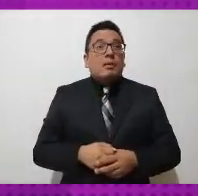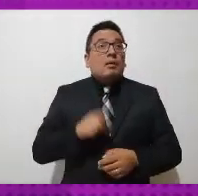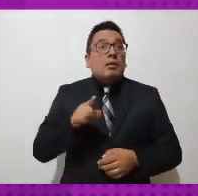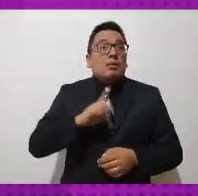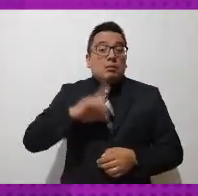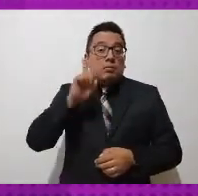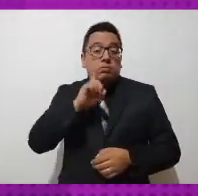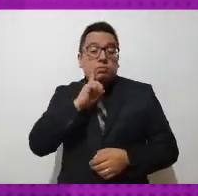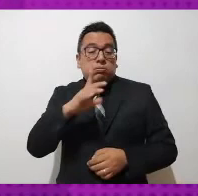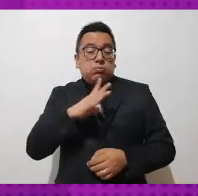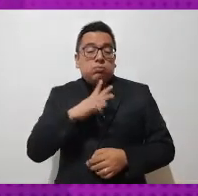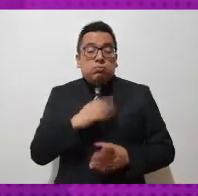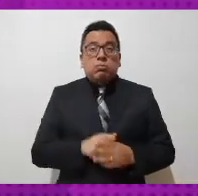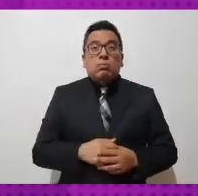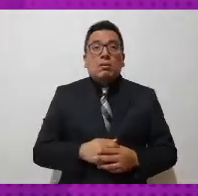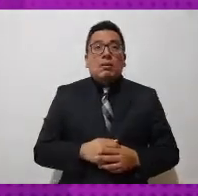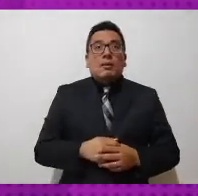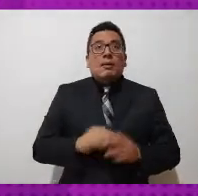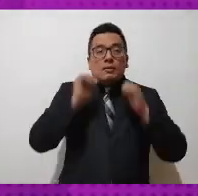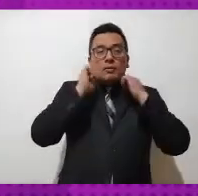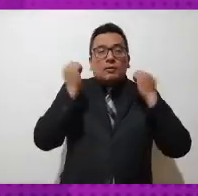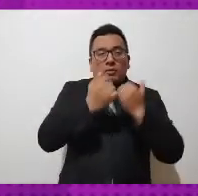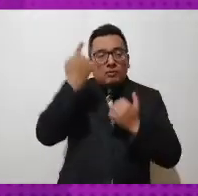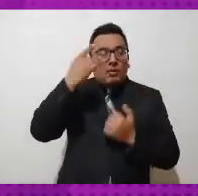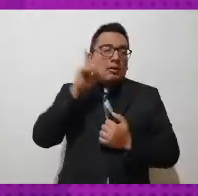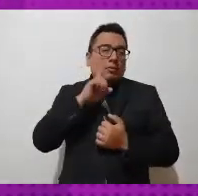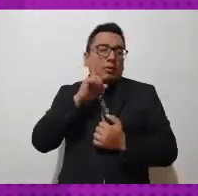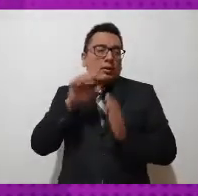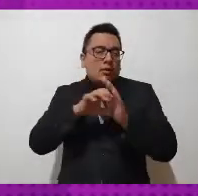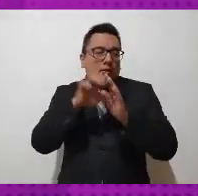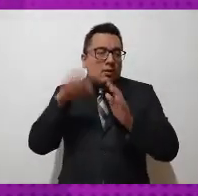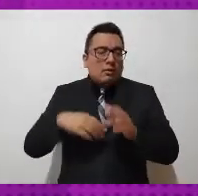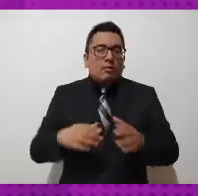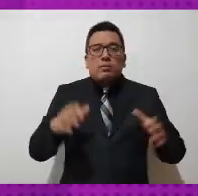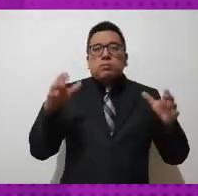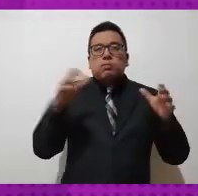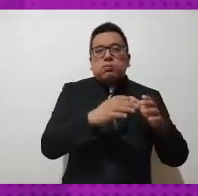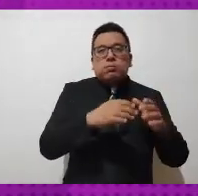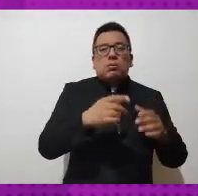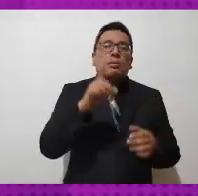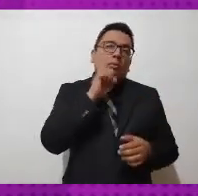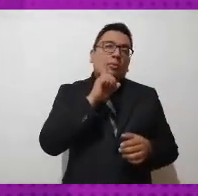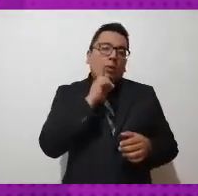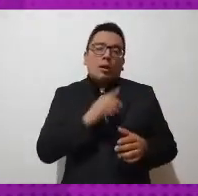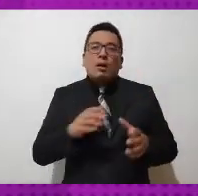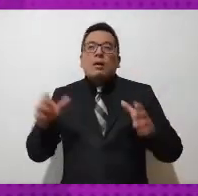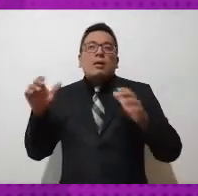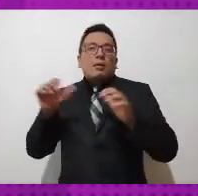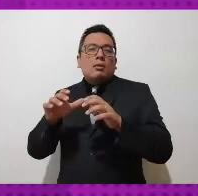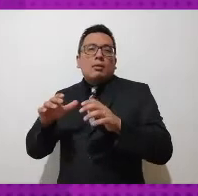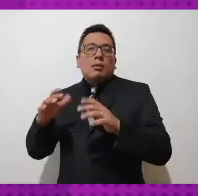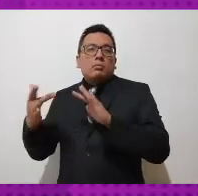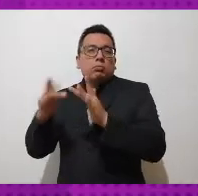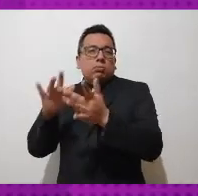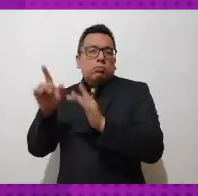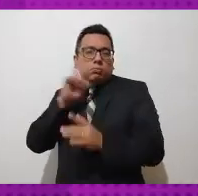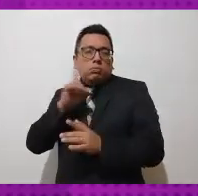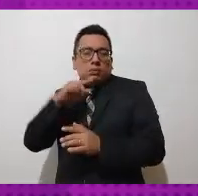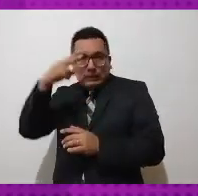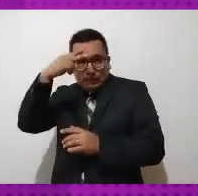encabezó la creación de organizaciones de mujeres como el Ateneo Mexicano de Mujeres, la Alianza de Mujeres en México,